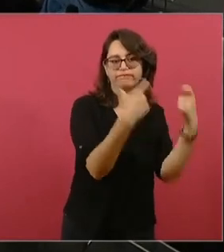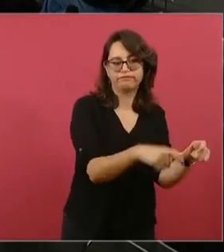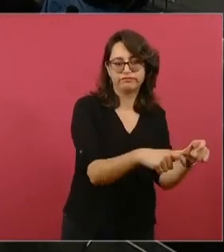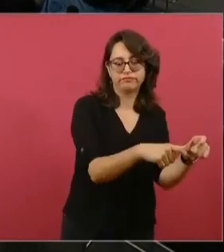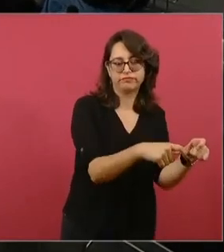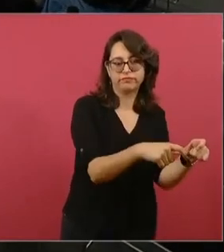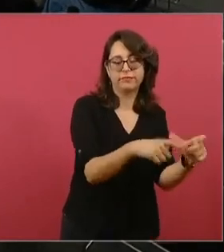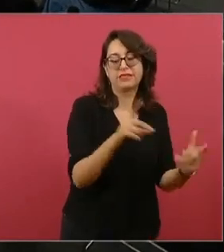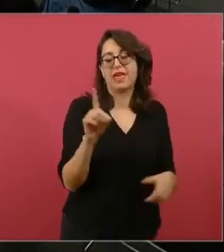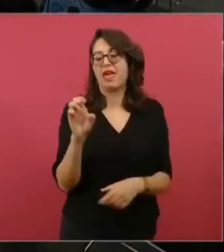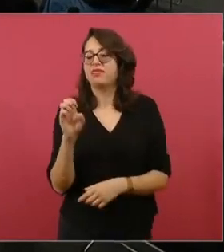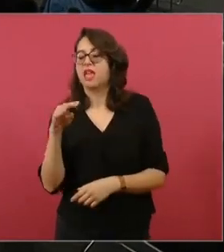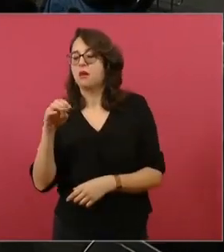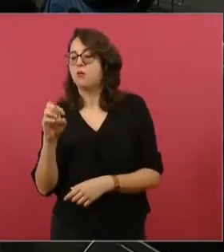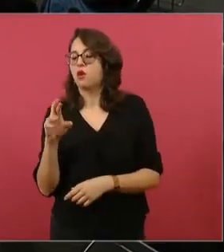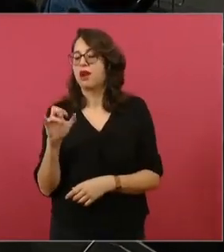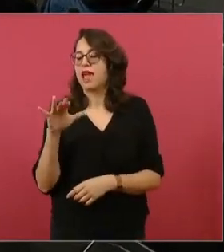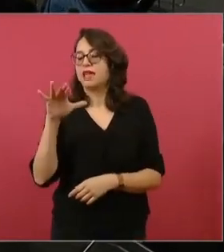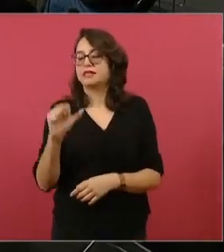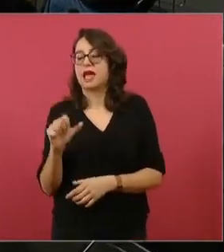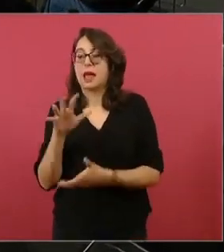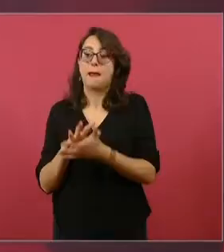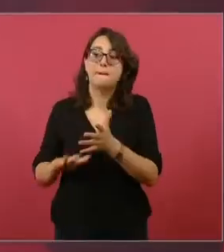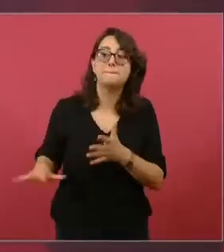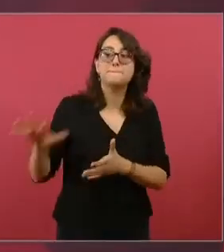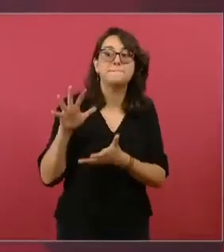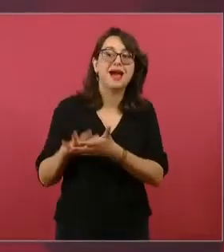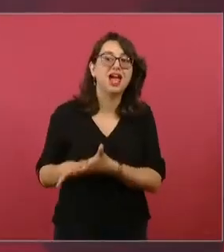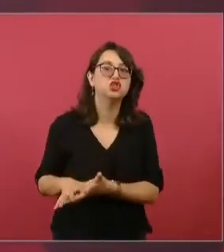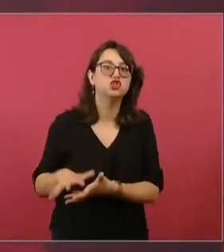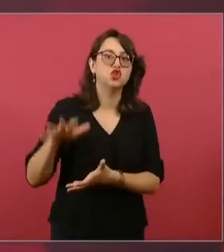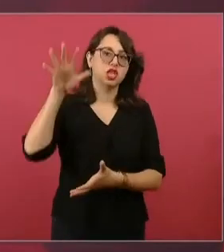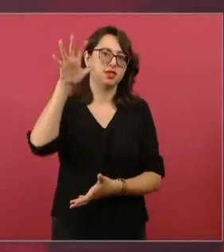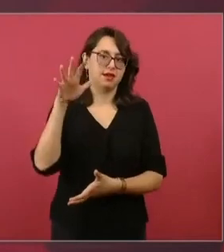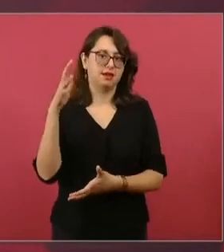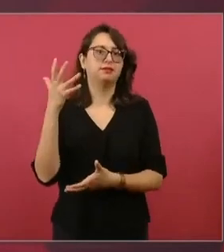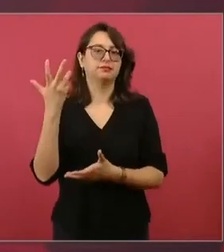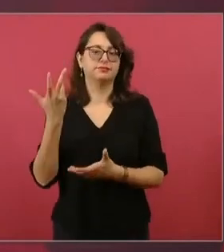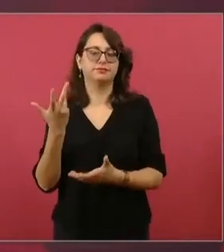Se hablaba de democracia, pero era una fachada.